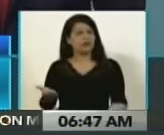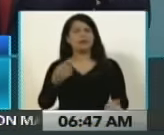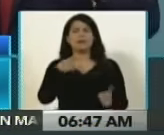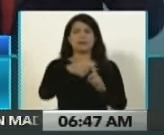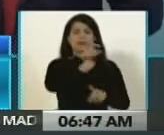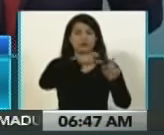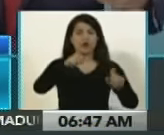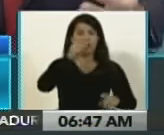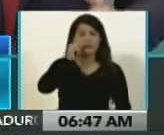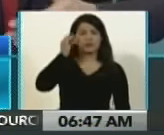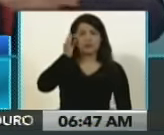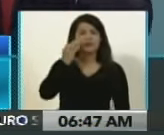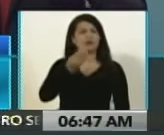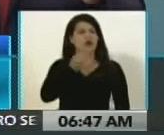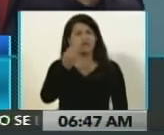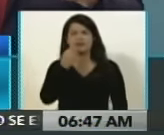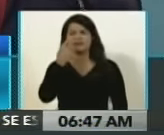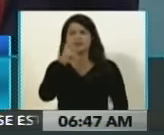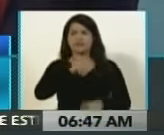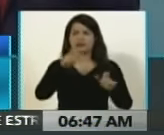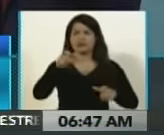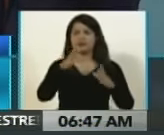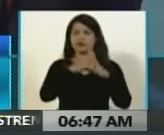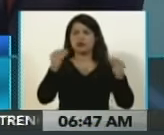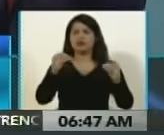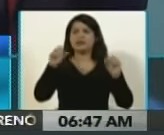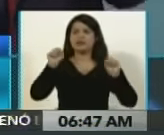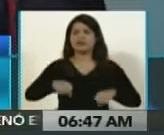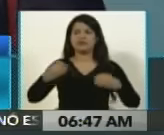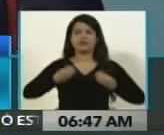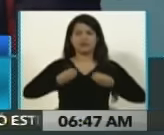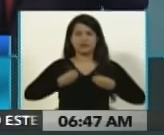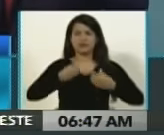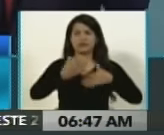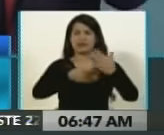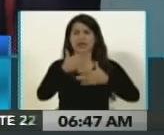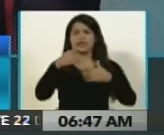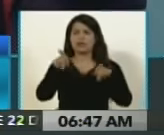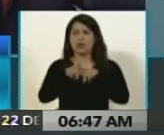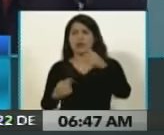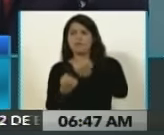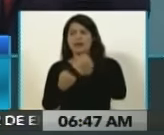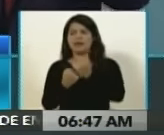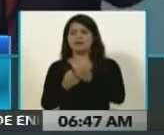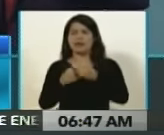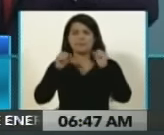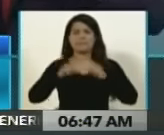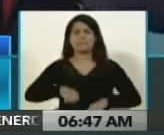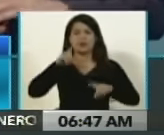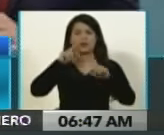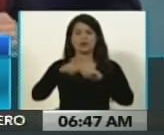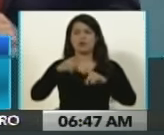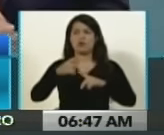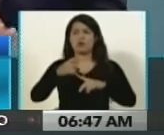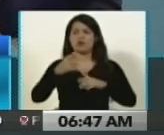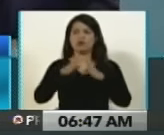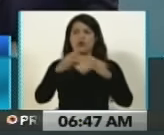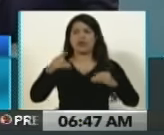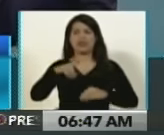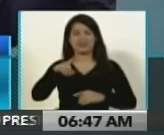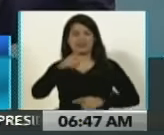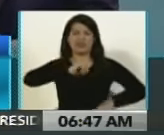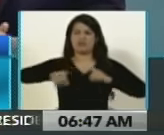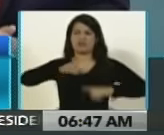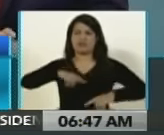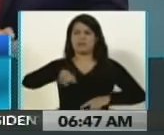hombres y mujeres de la juventud, de la ciudadanía, que entregaron su vida, que fueron pilar fundamental para el derrocamiento de la dictadura de Marcos